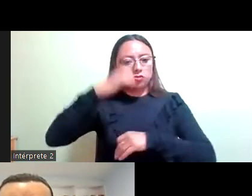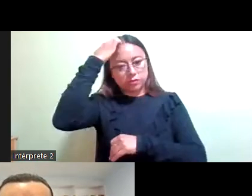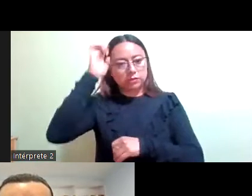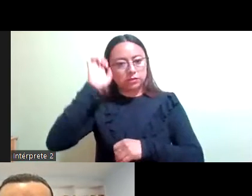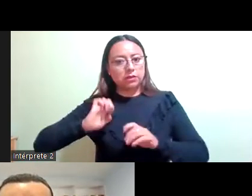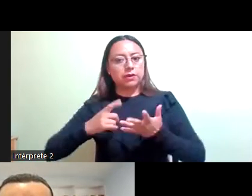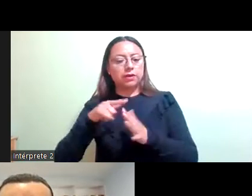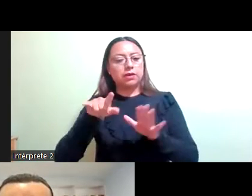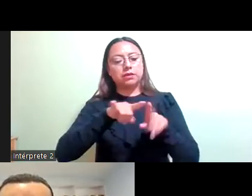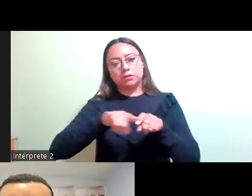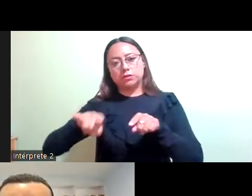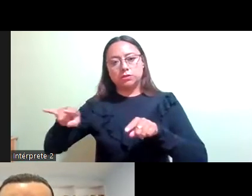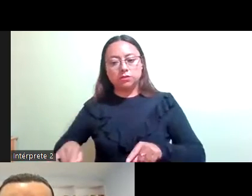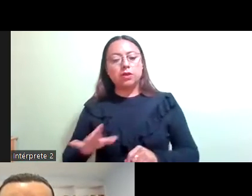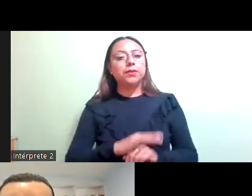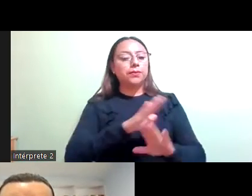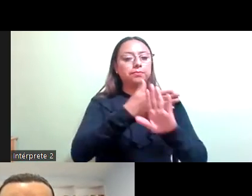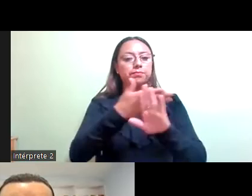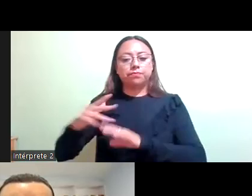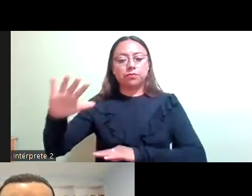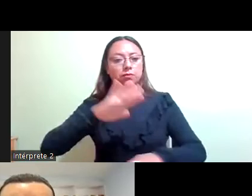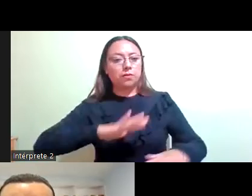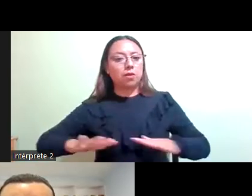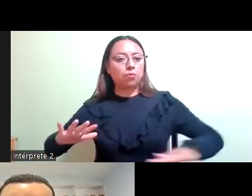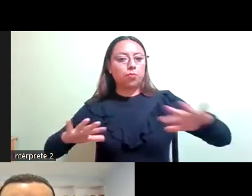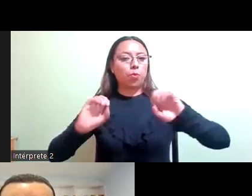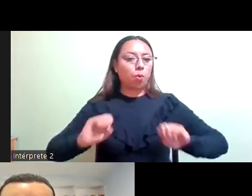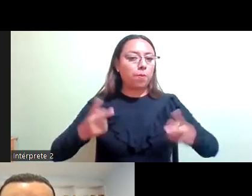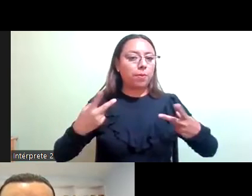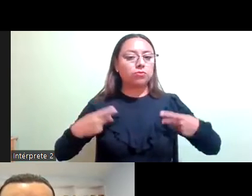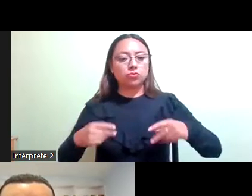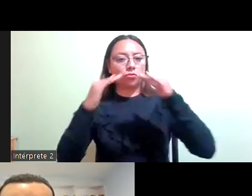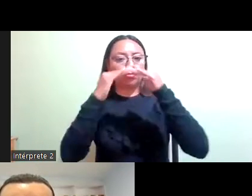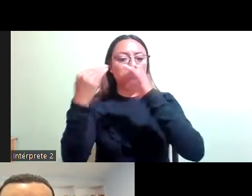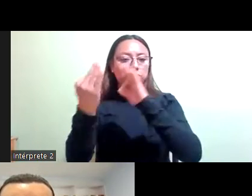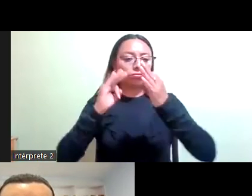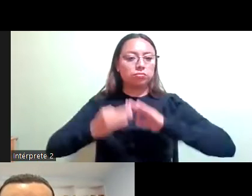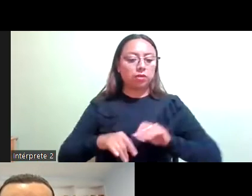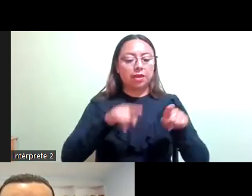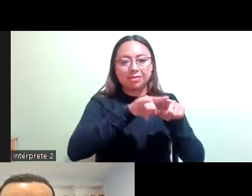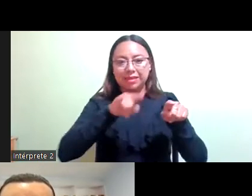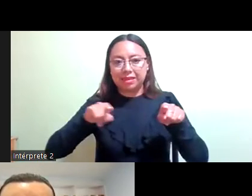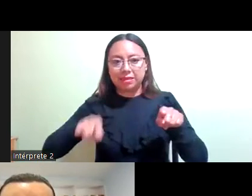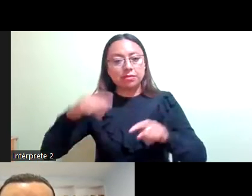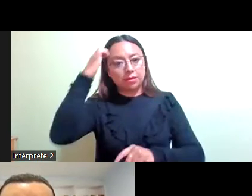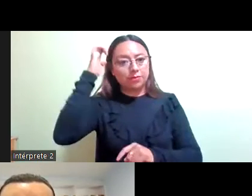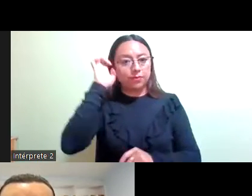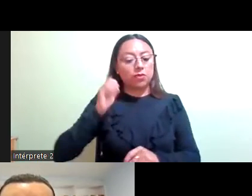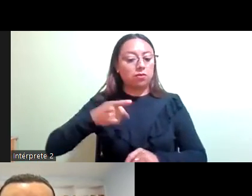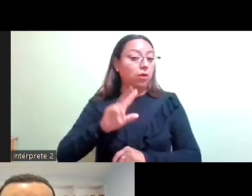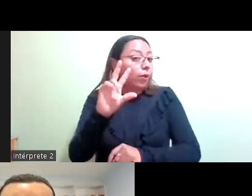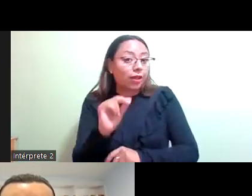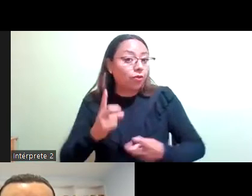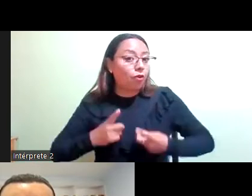e impacto zonal, que estén obligadas a contar con cajones de estacionamiento, pero que no necesariamente brindan el servicio de